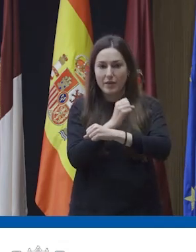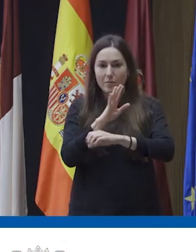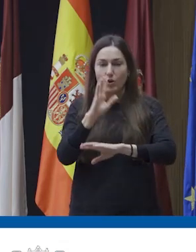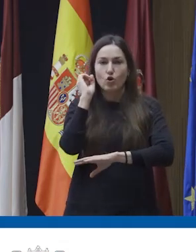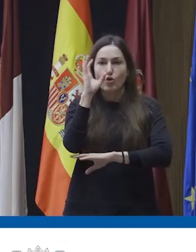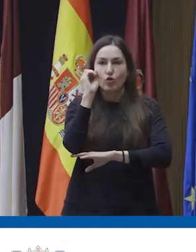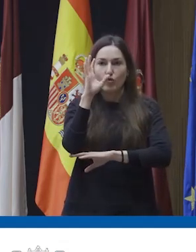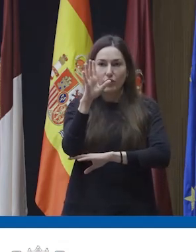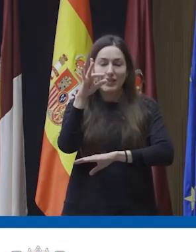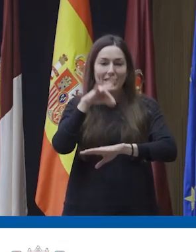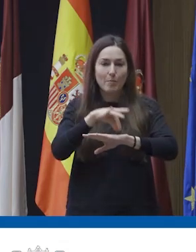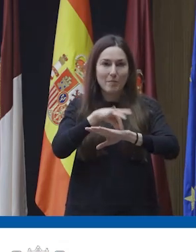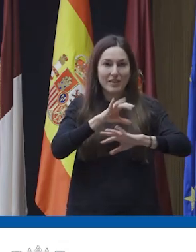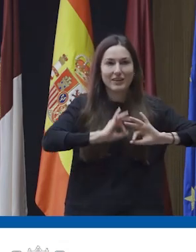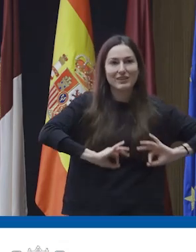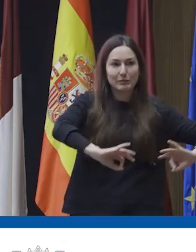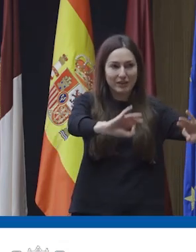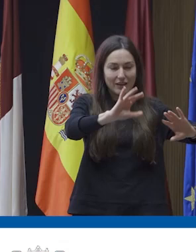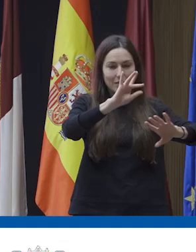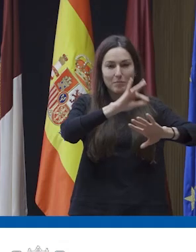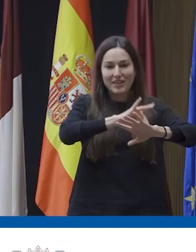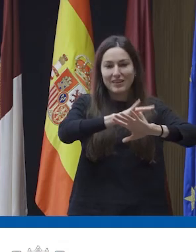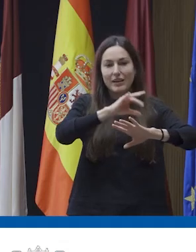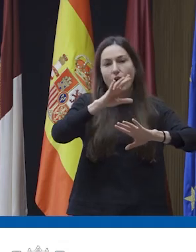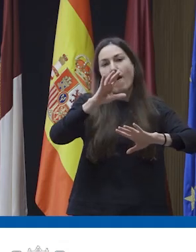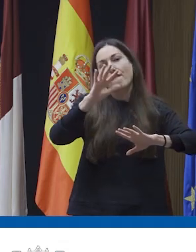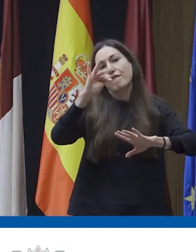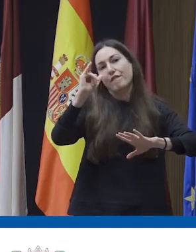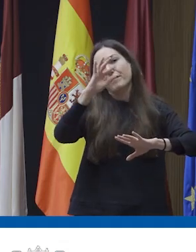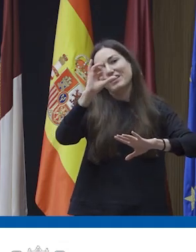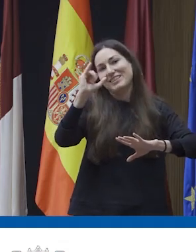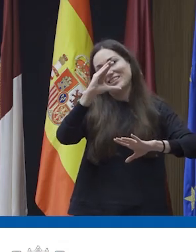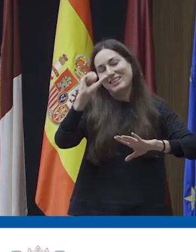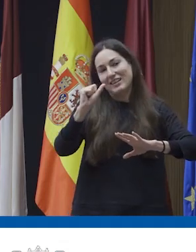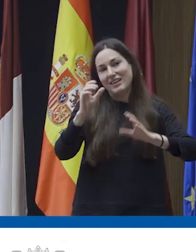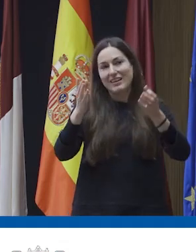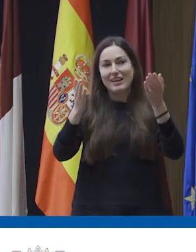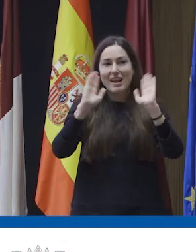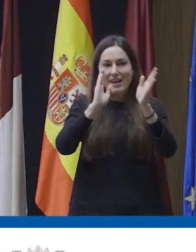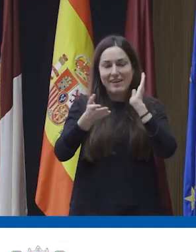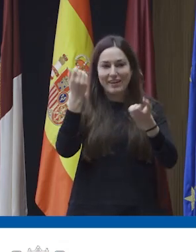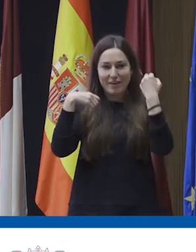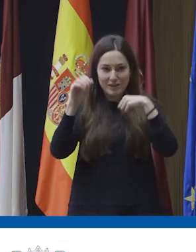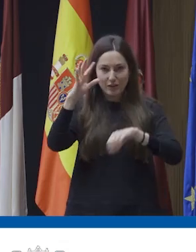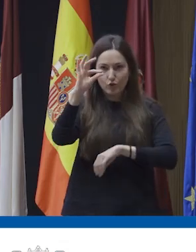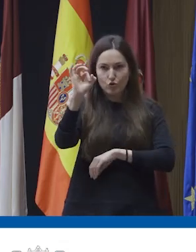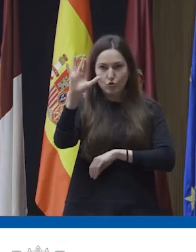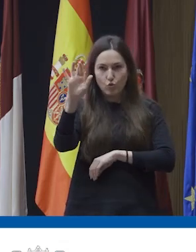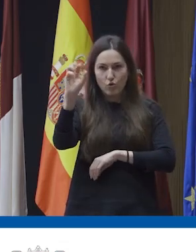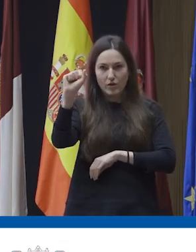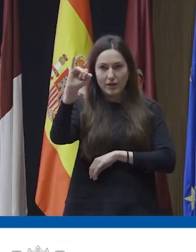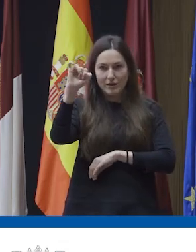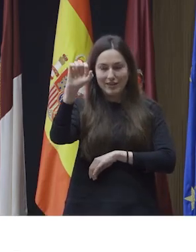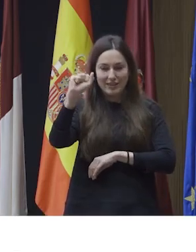conferencia a cargo de la médico especialista en medicina física y rehabilitación, Soraya Ijazi Vega, quien hablará, en